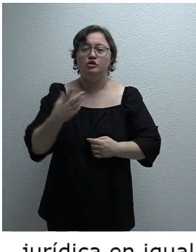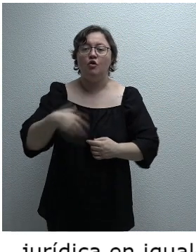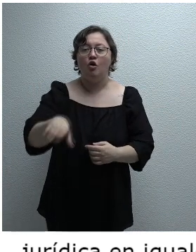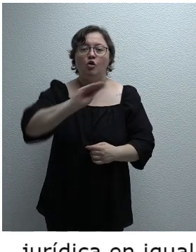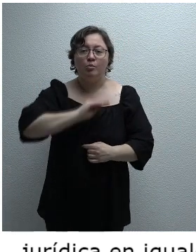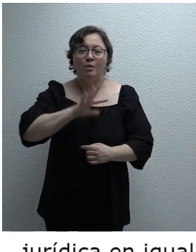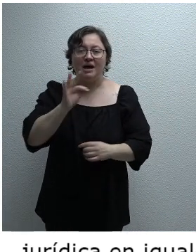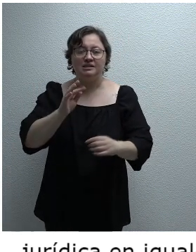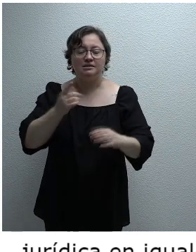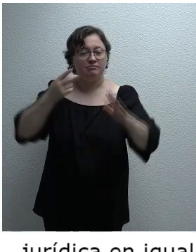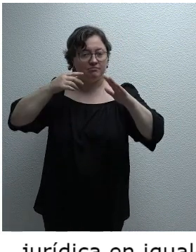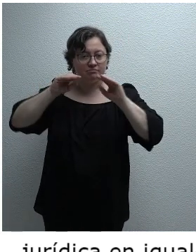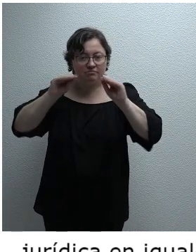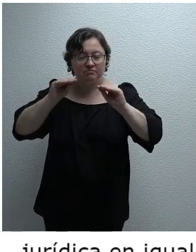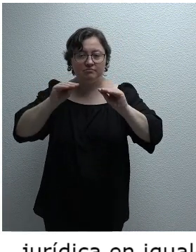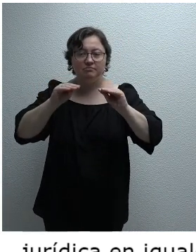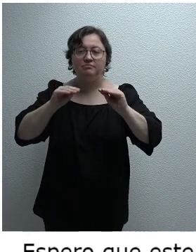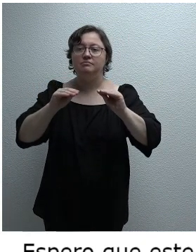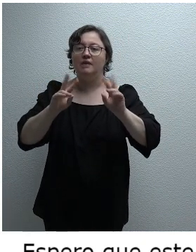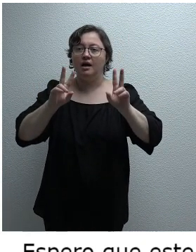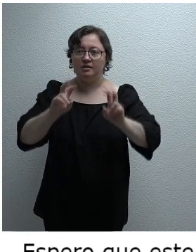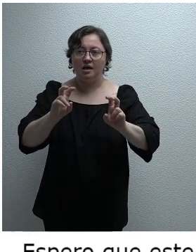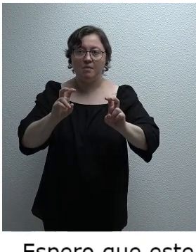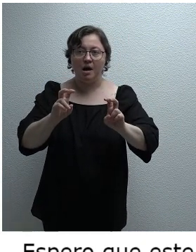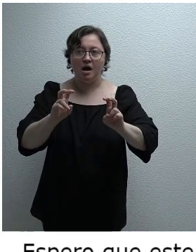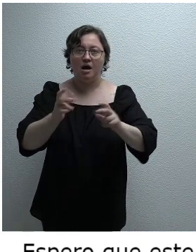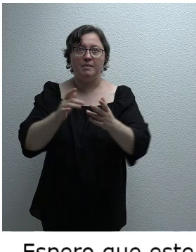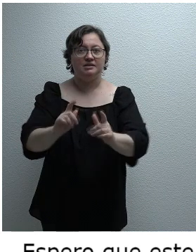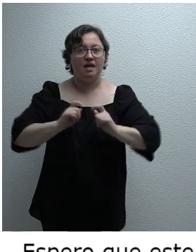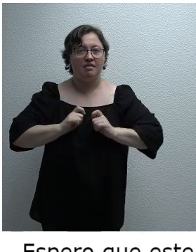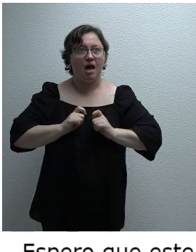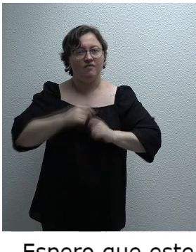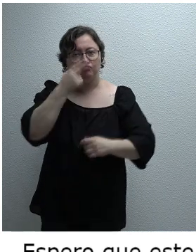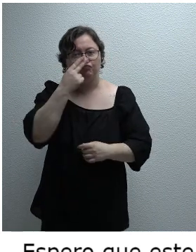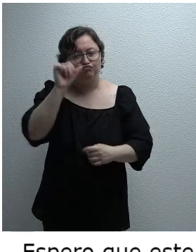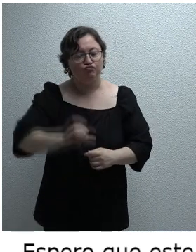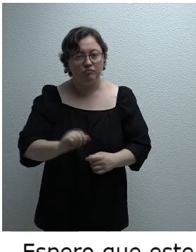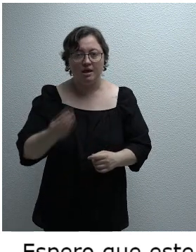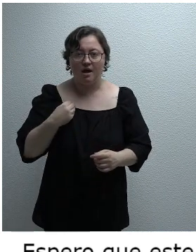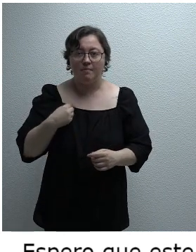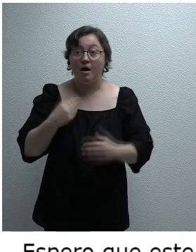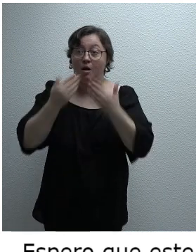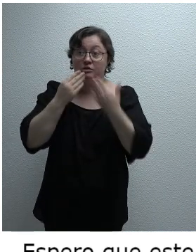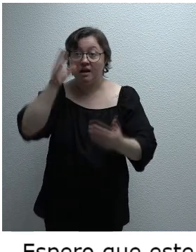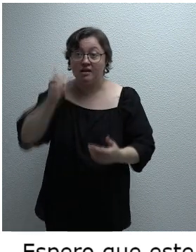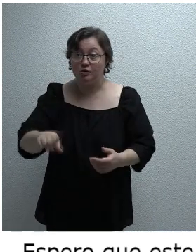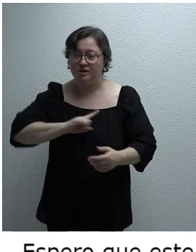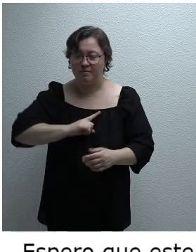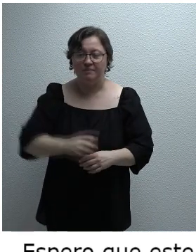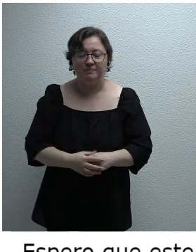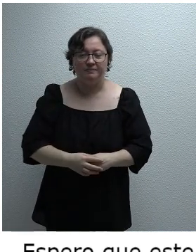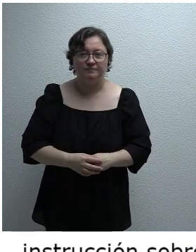comprensión e instrucción sobre la materia y nos resulte de mucho interés. Muchas gracias por su